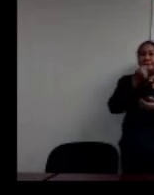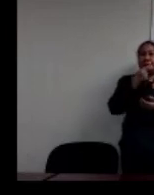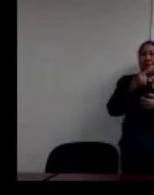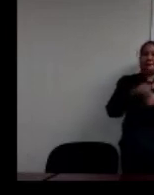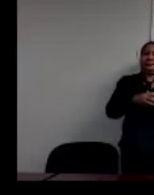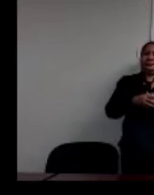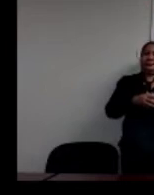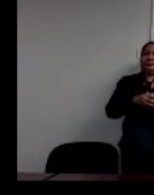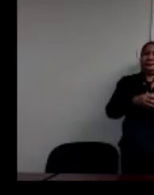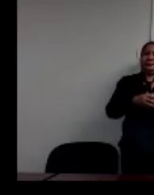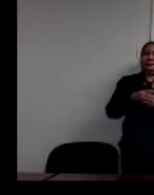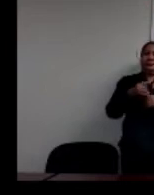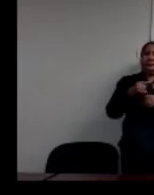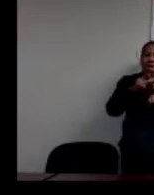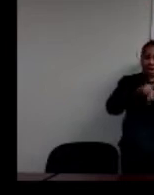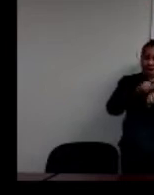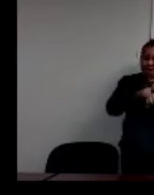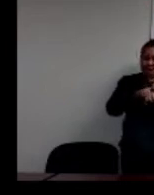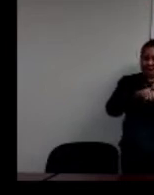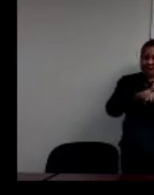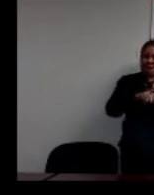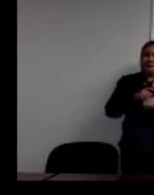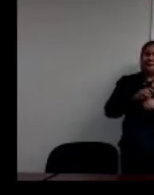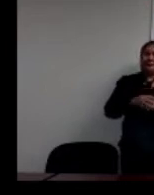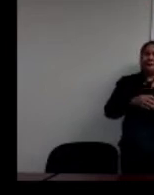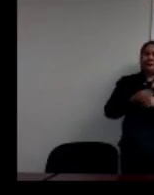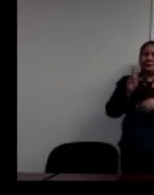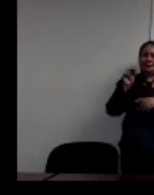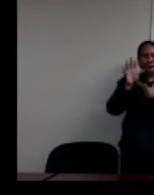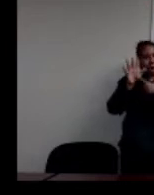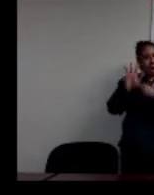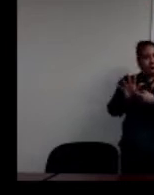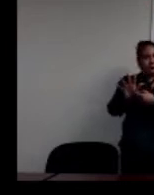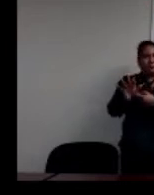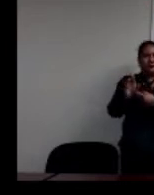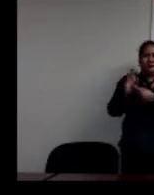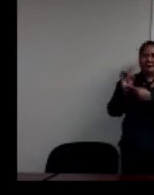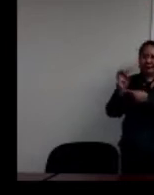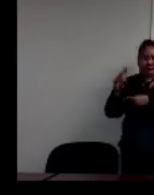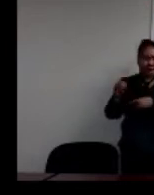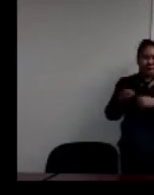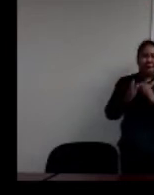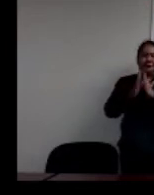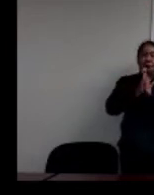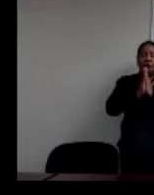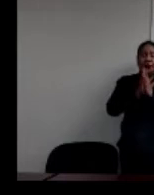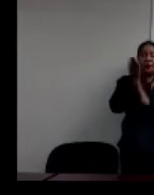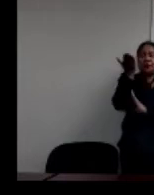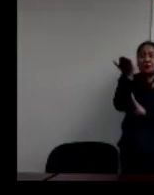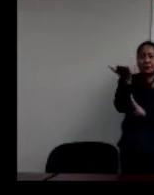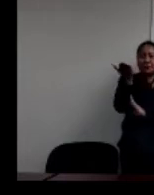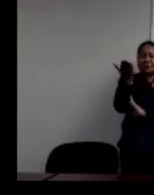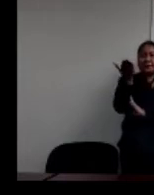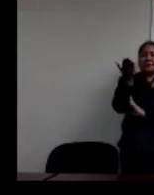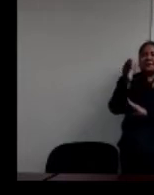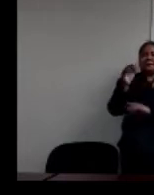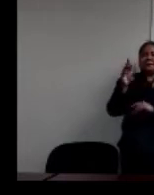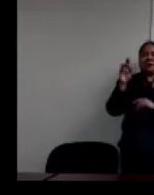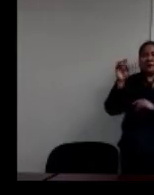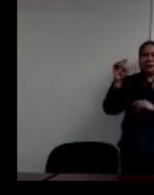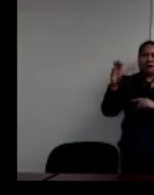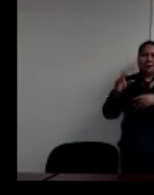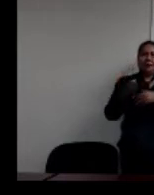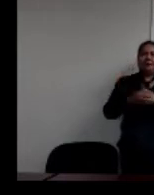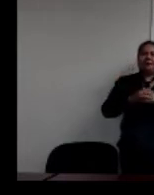tabletas en tal horario. Si no presentan una receta, por favor, soliciten que lleve una receta